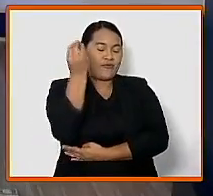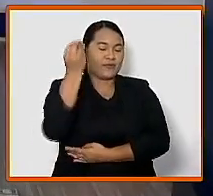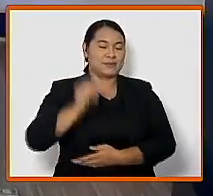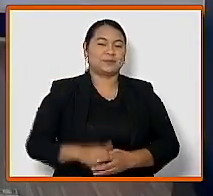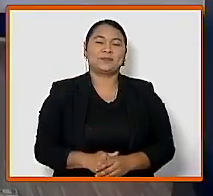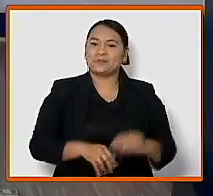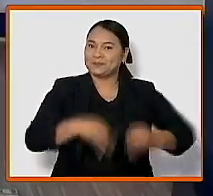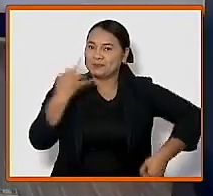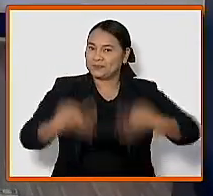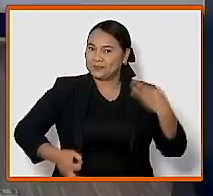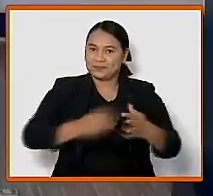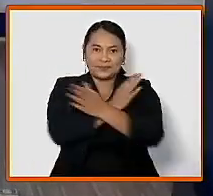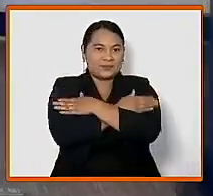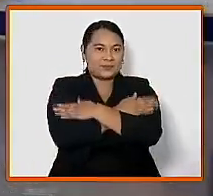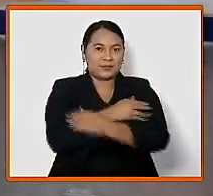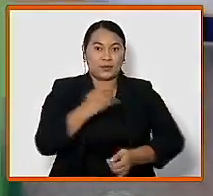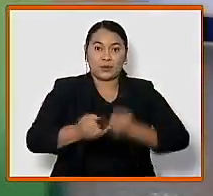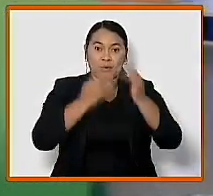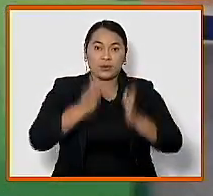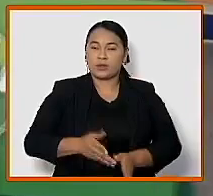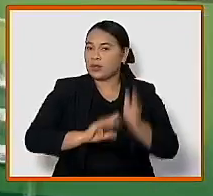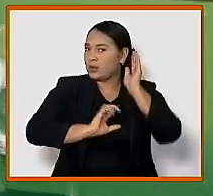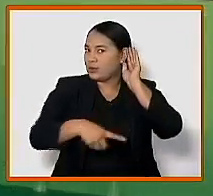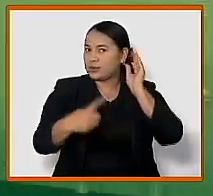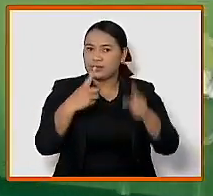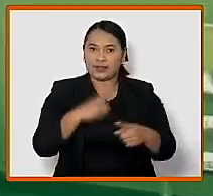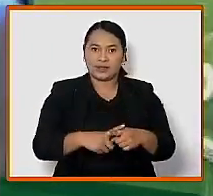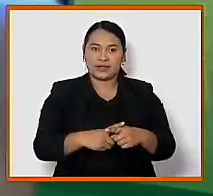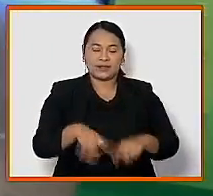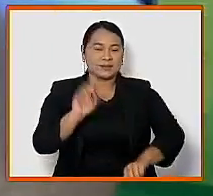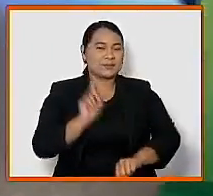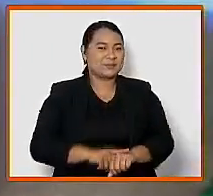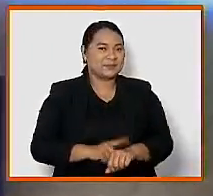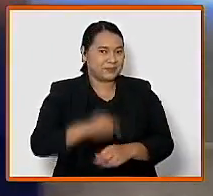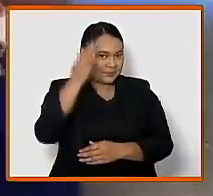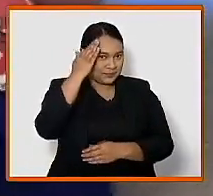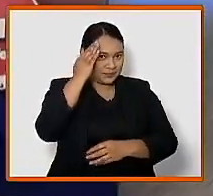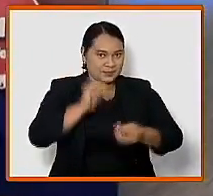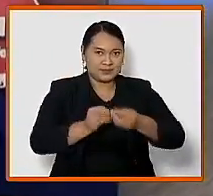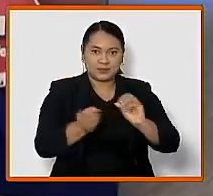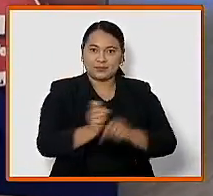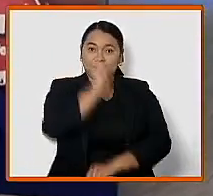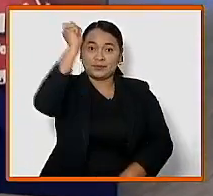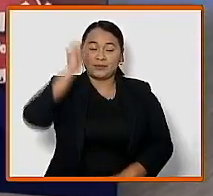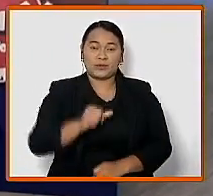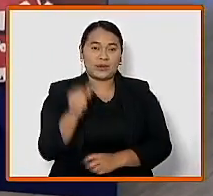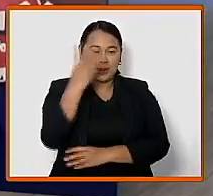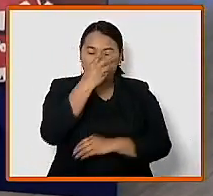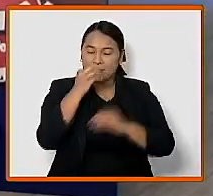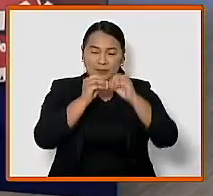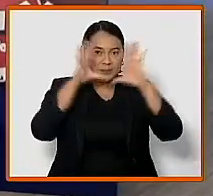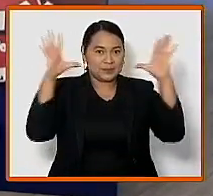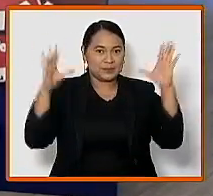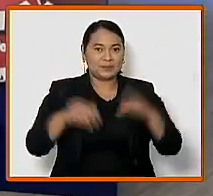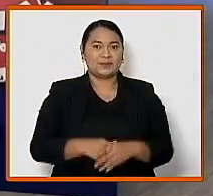Muchas felicidades. Y si sos jugador para Multi-X... Se llegó el momento de conocer la esfera ganadora para esta hermosa mañana.